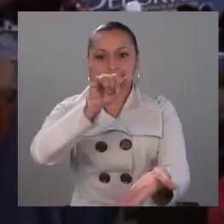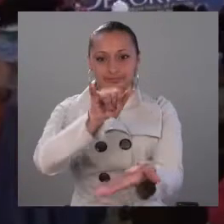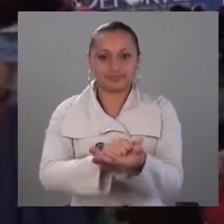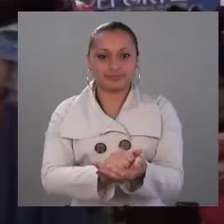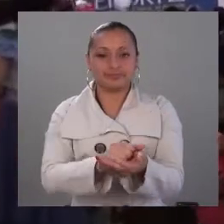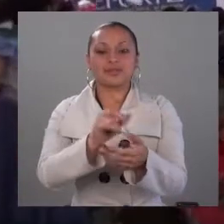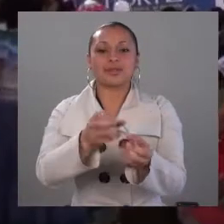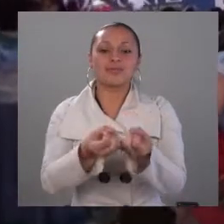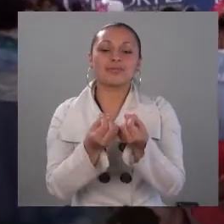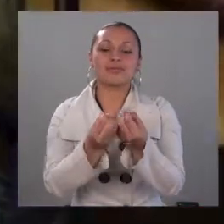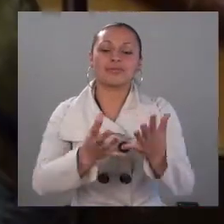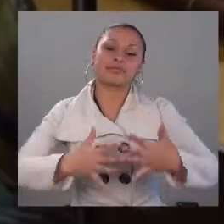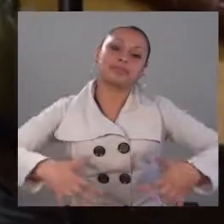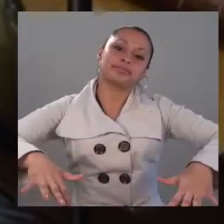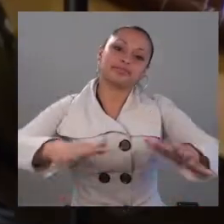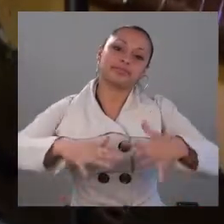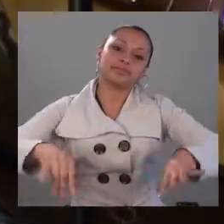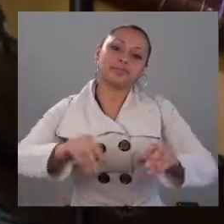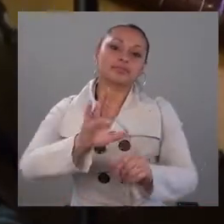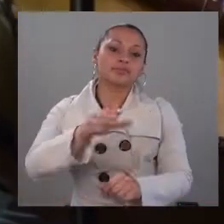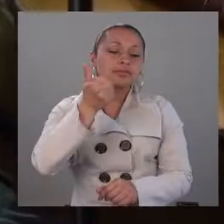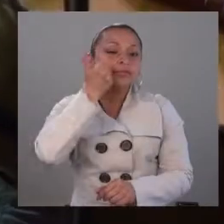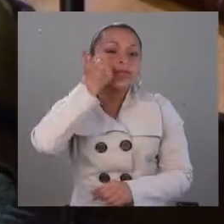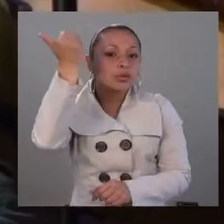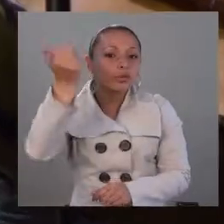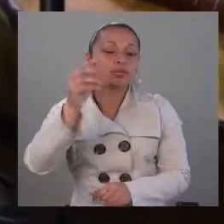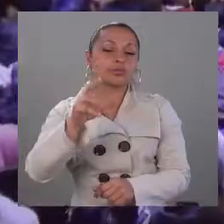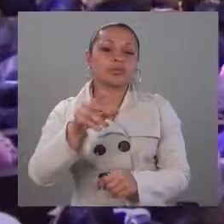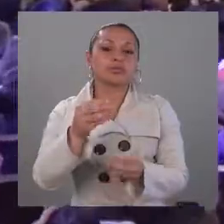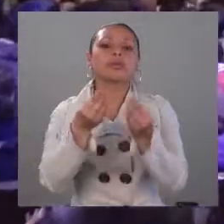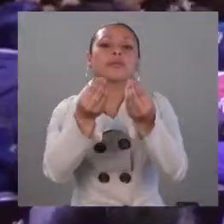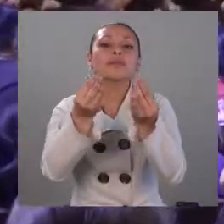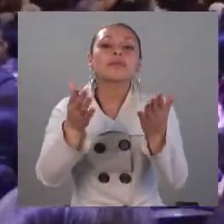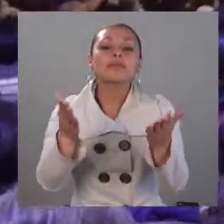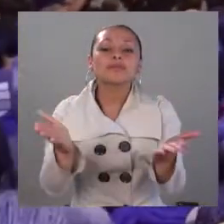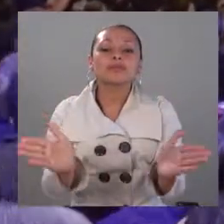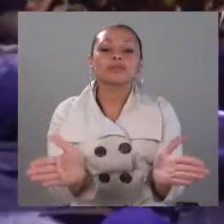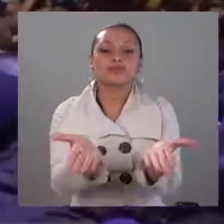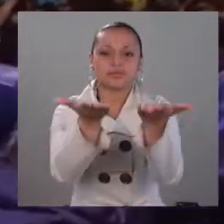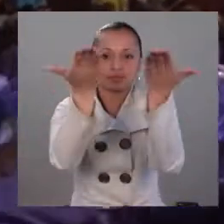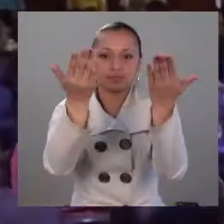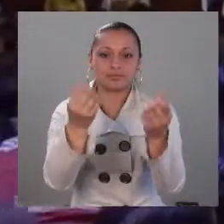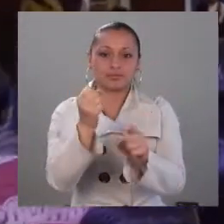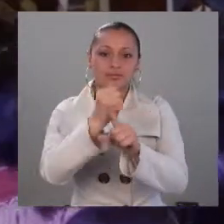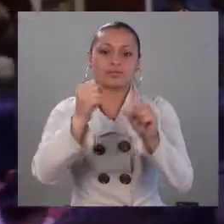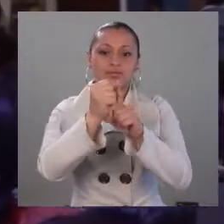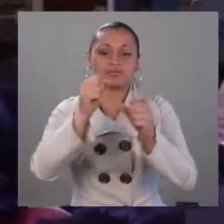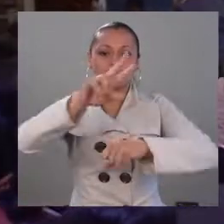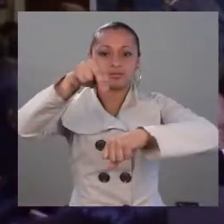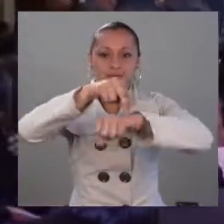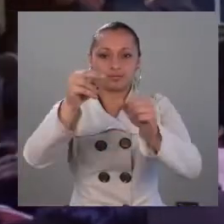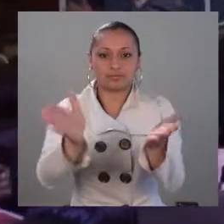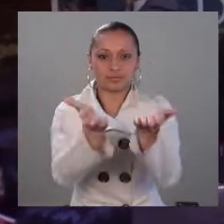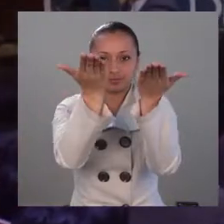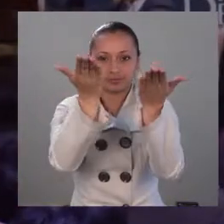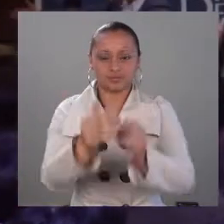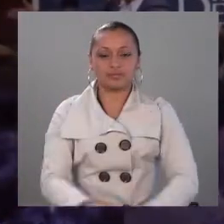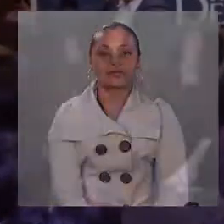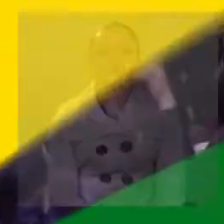esta manera se procuran espacios de socialización para el adulto mayor en pro de su bienestar social por un Nariño mejor.